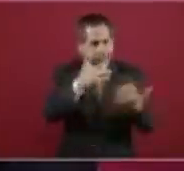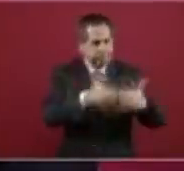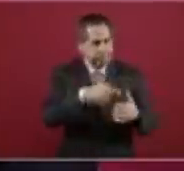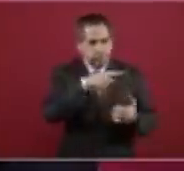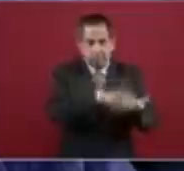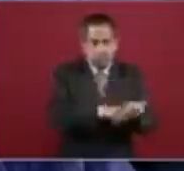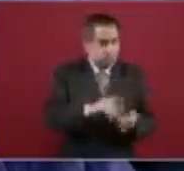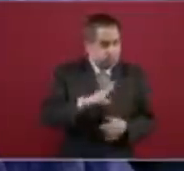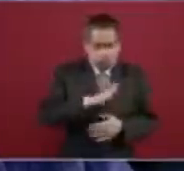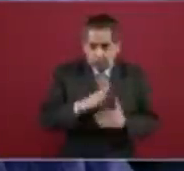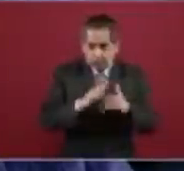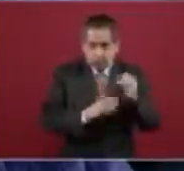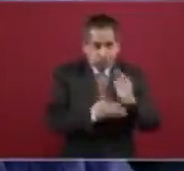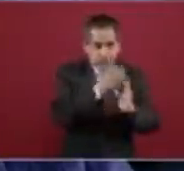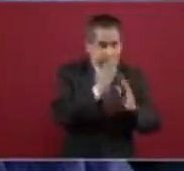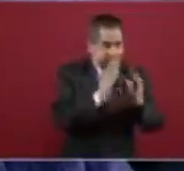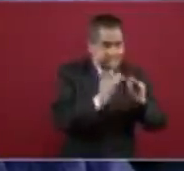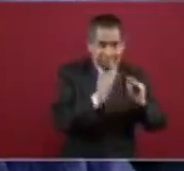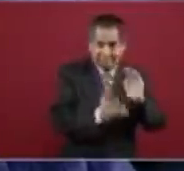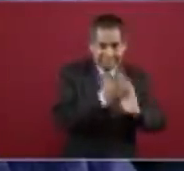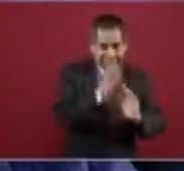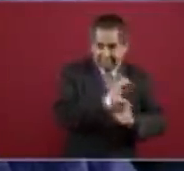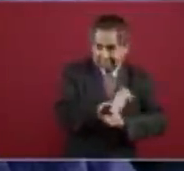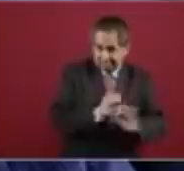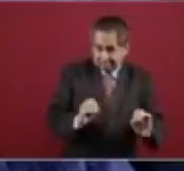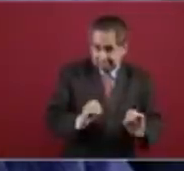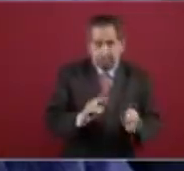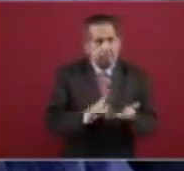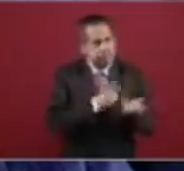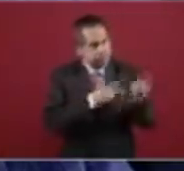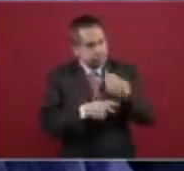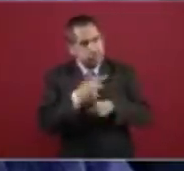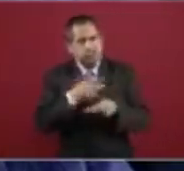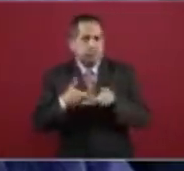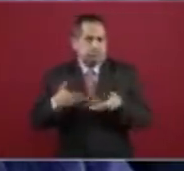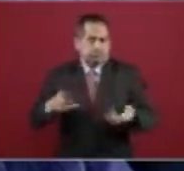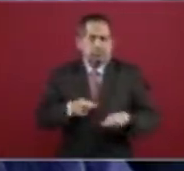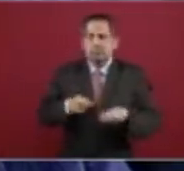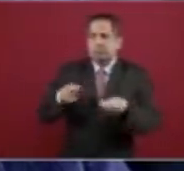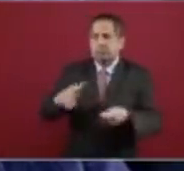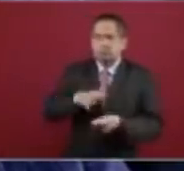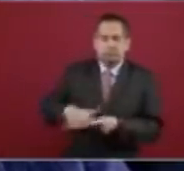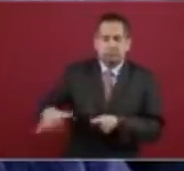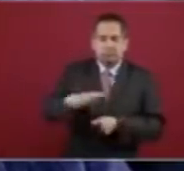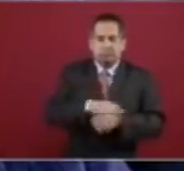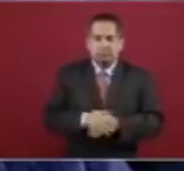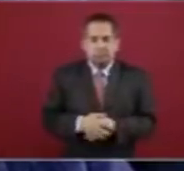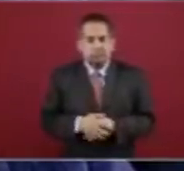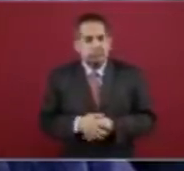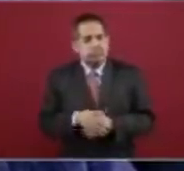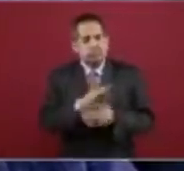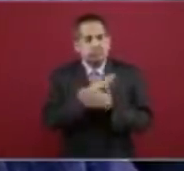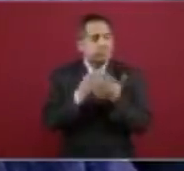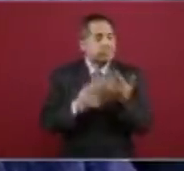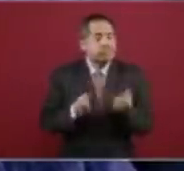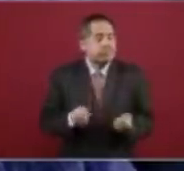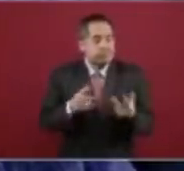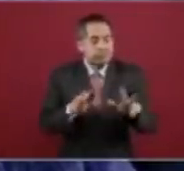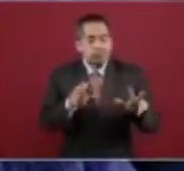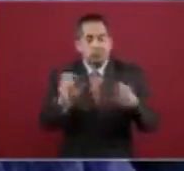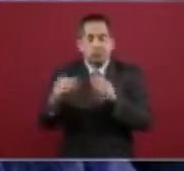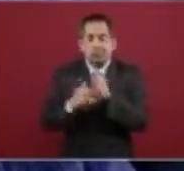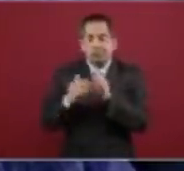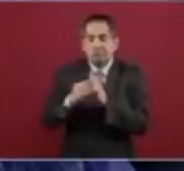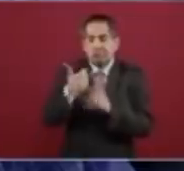ha construido más casas en este momento, devuelva esas áreas de donación. La facturación ascenderá a 800 millones